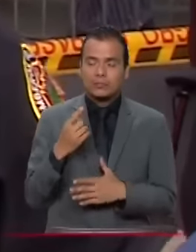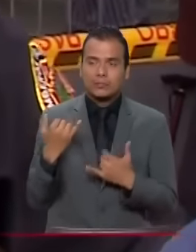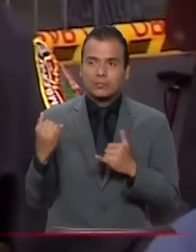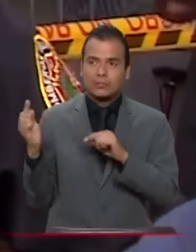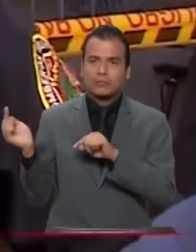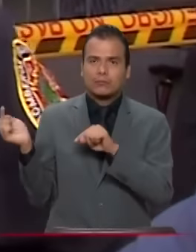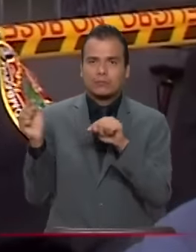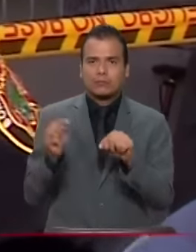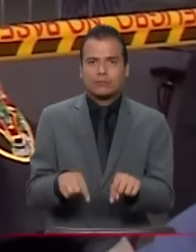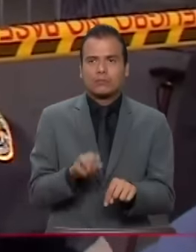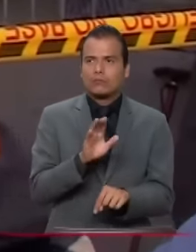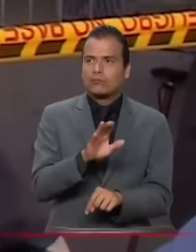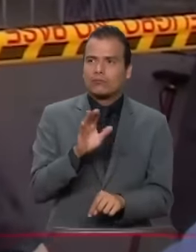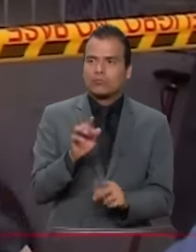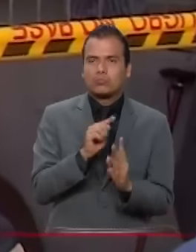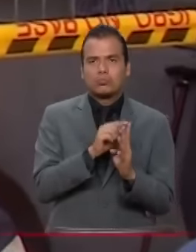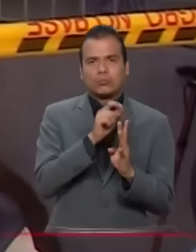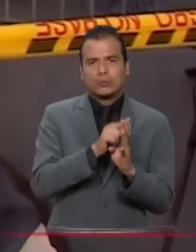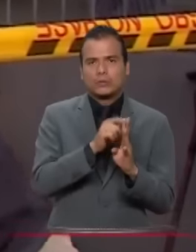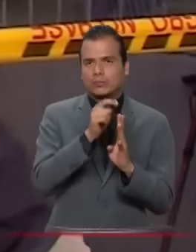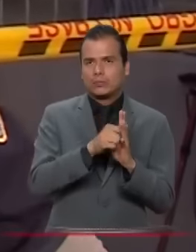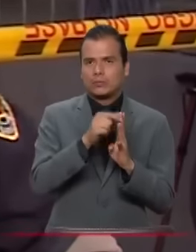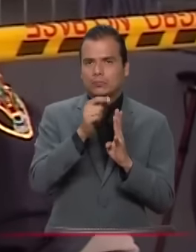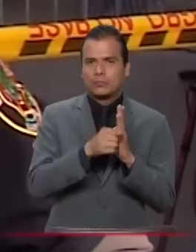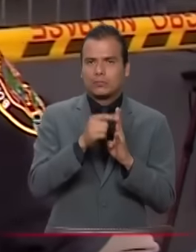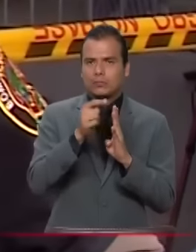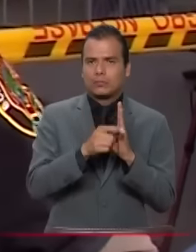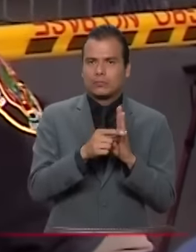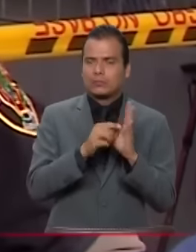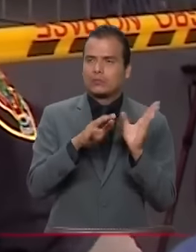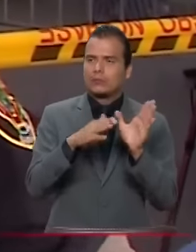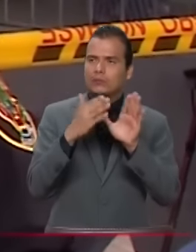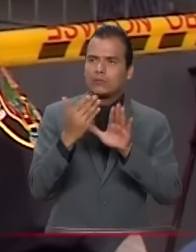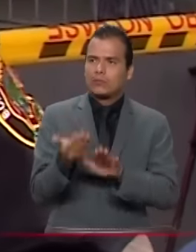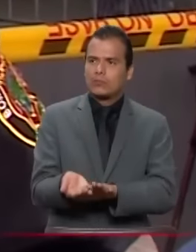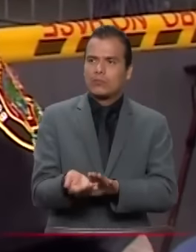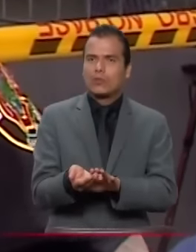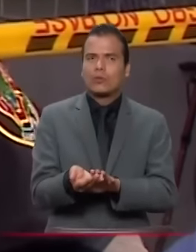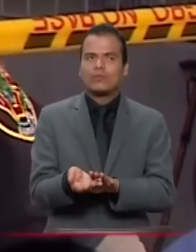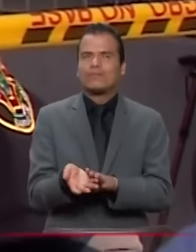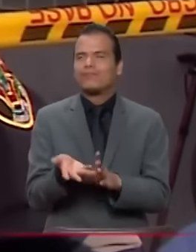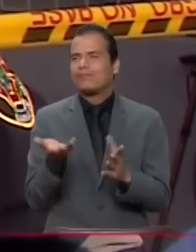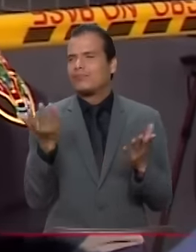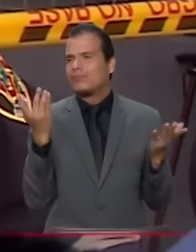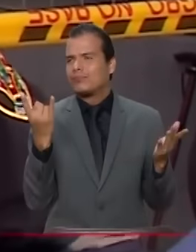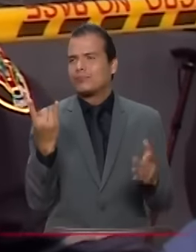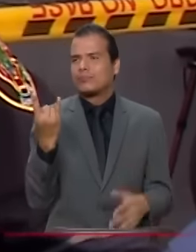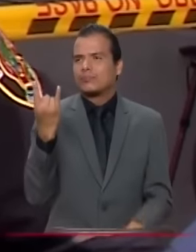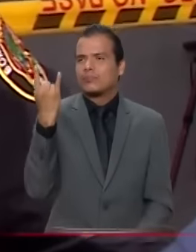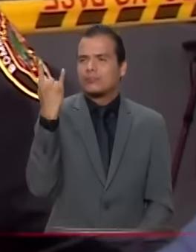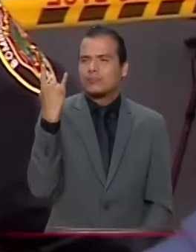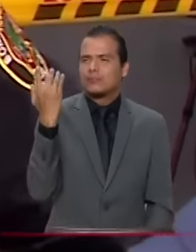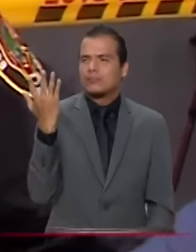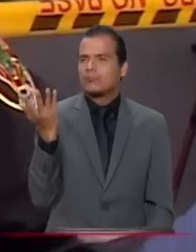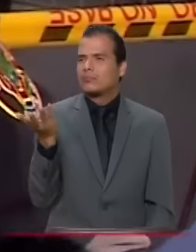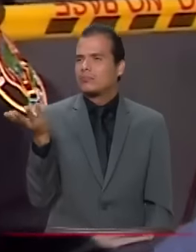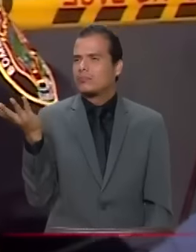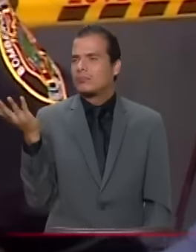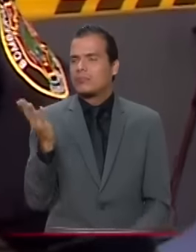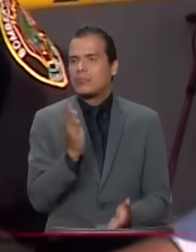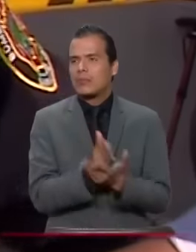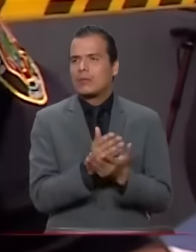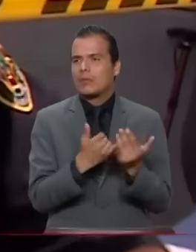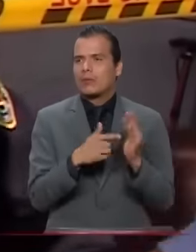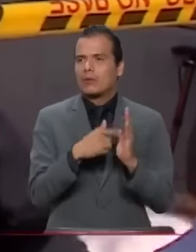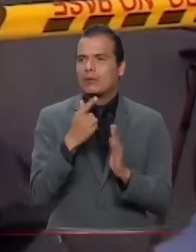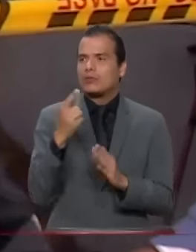ya en definitiva, ¿estas 4 personas habían perdido la vida o pudo pasar durante la atención de ese incidente? ¿Ustedes llegan en qué momento